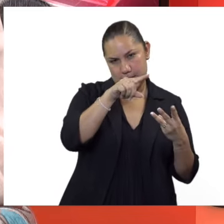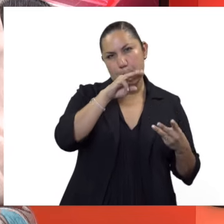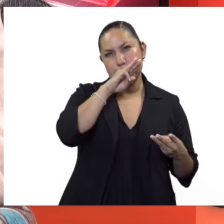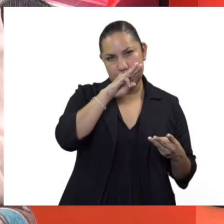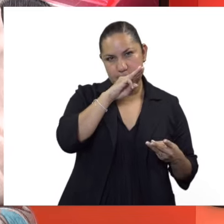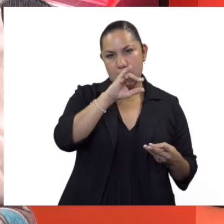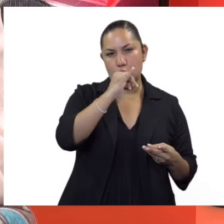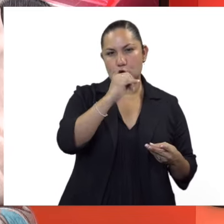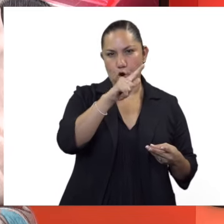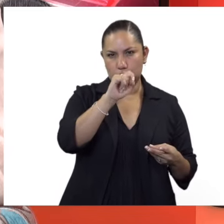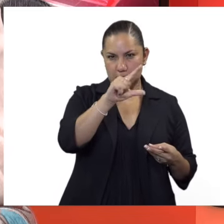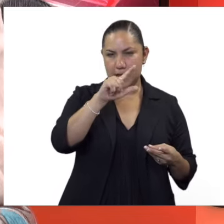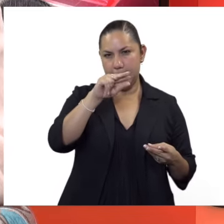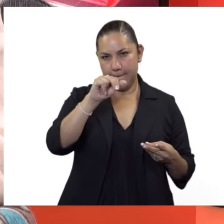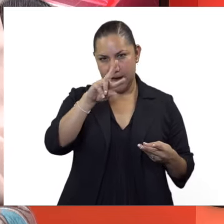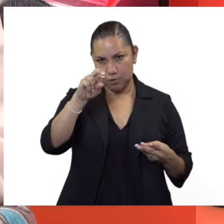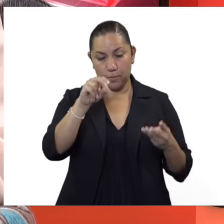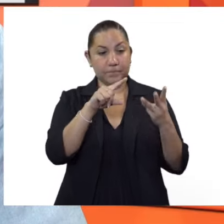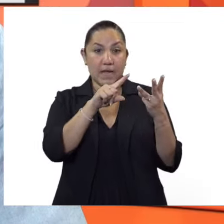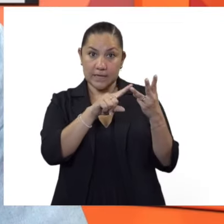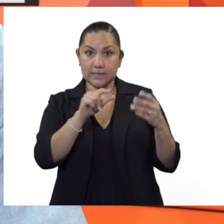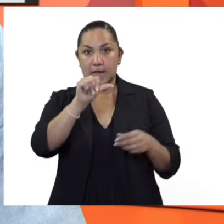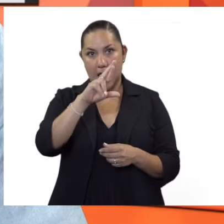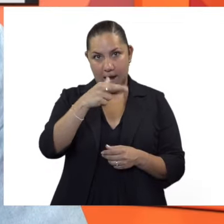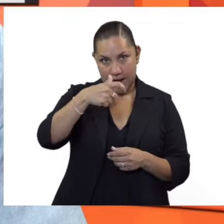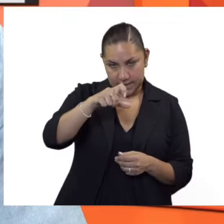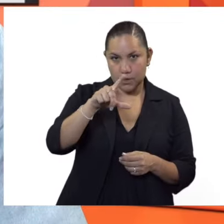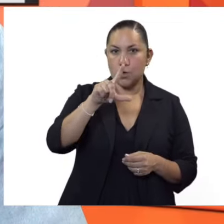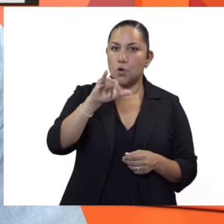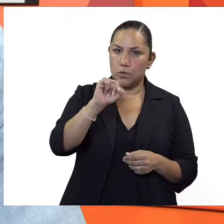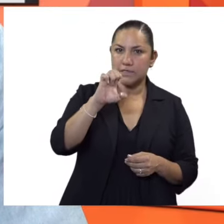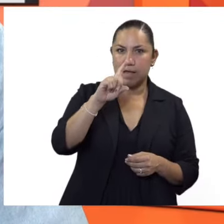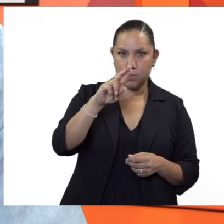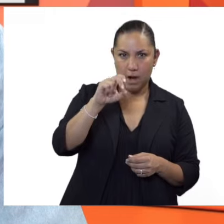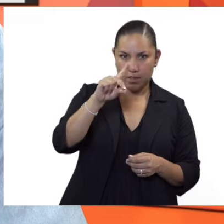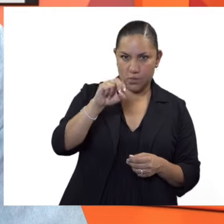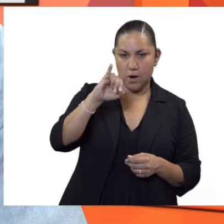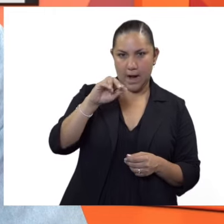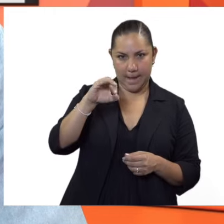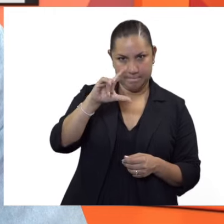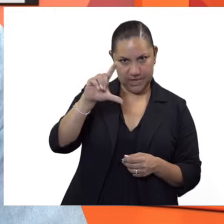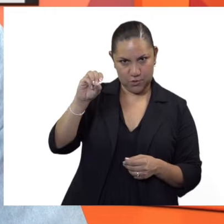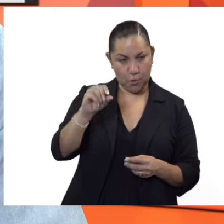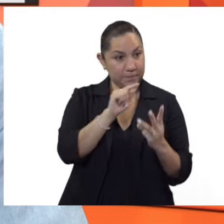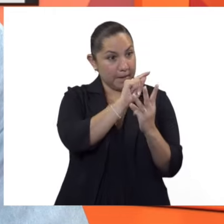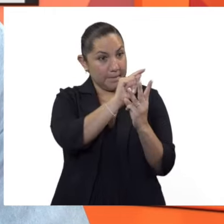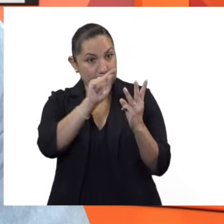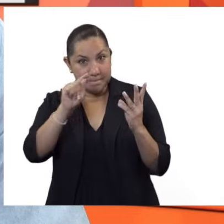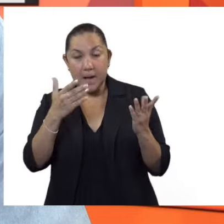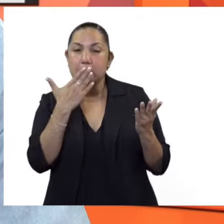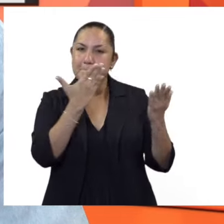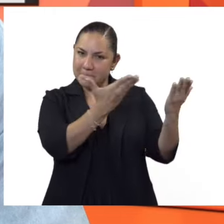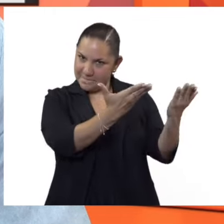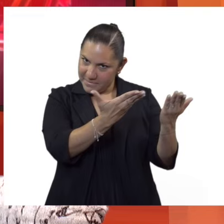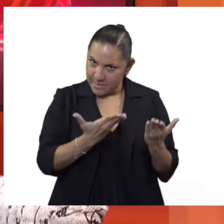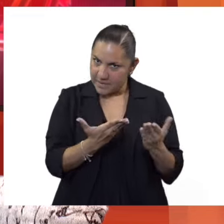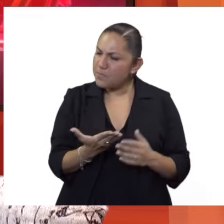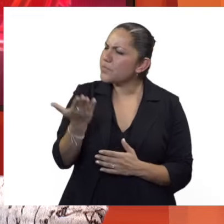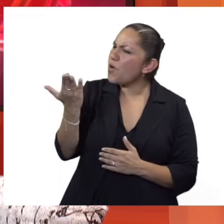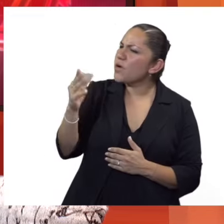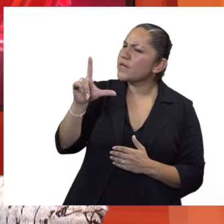Yolo tul Navarro y el arquitecto Luis Eduardo Jaramillo Navarro pues Bienvenidos a todos y